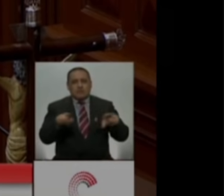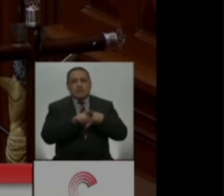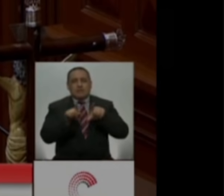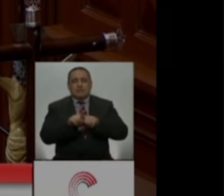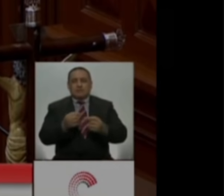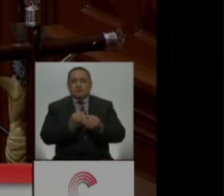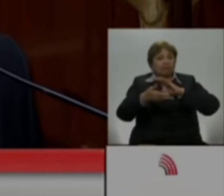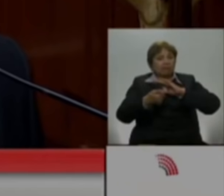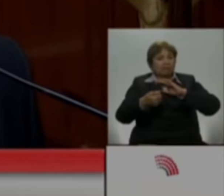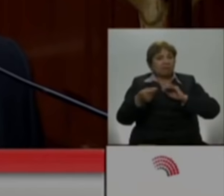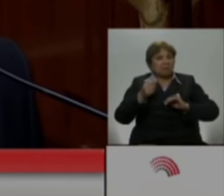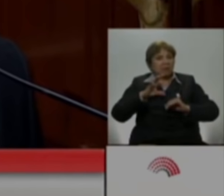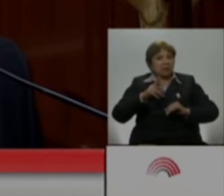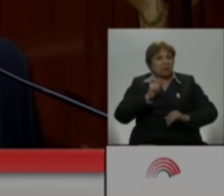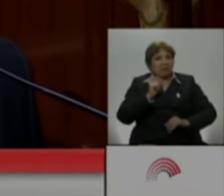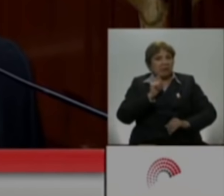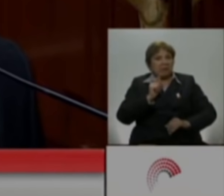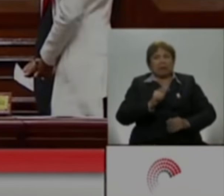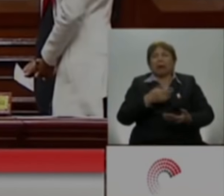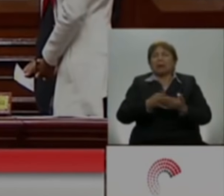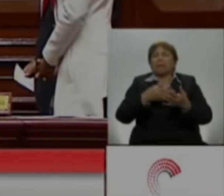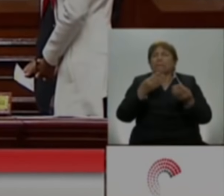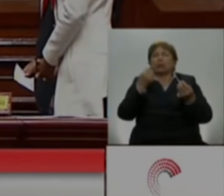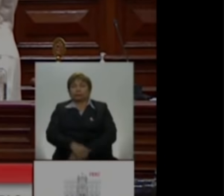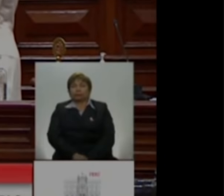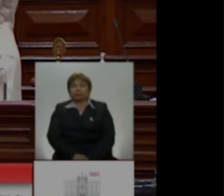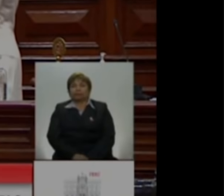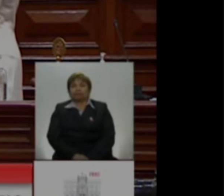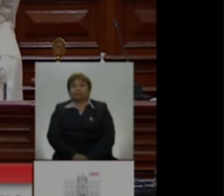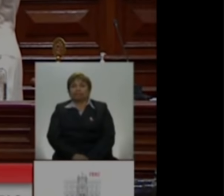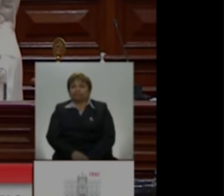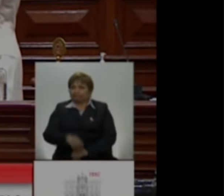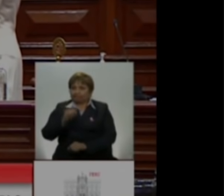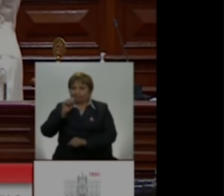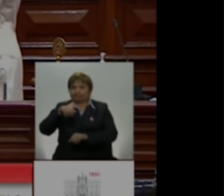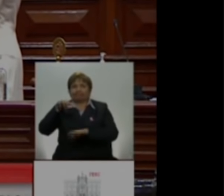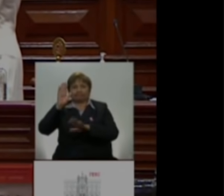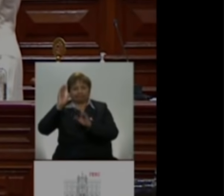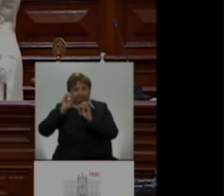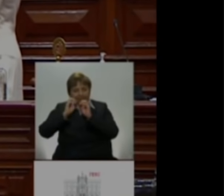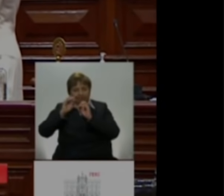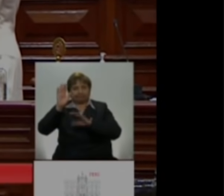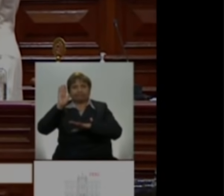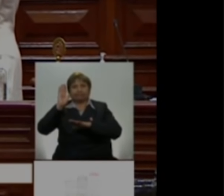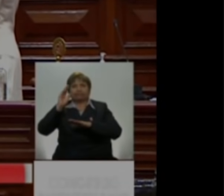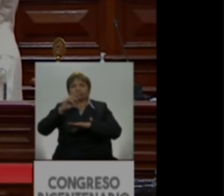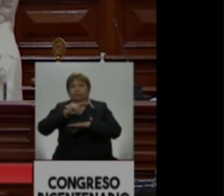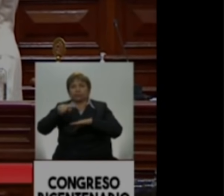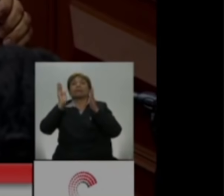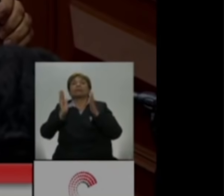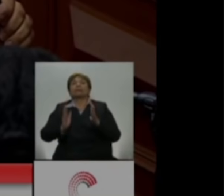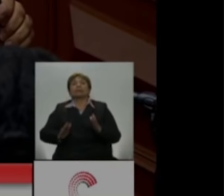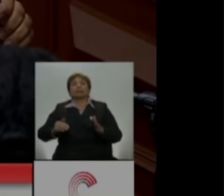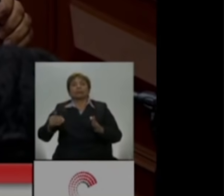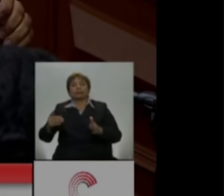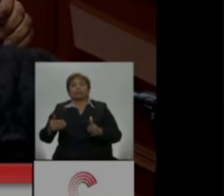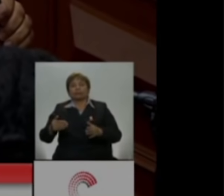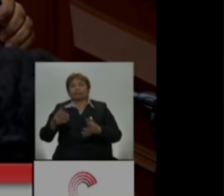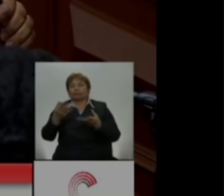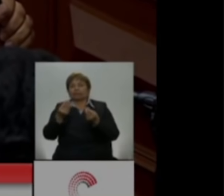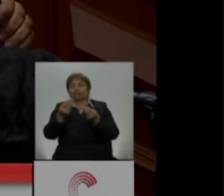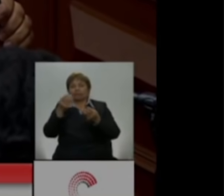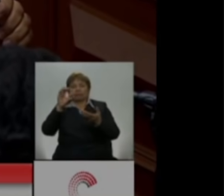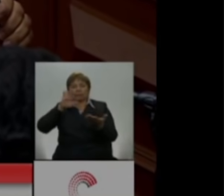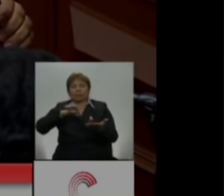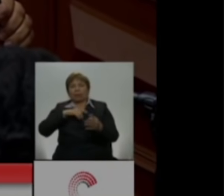emprendedores del perú por los sueños de millones de peruanos por la reivindicación de nuestros recursos naturales por las víctimas